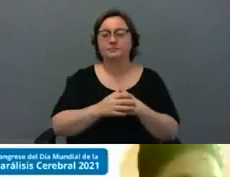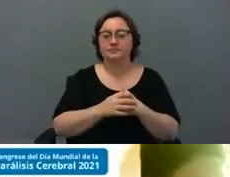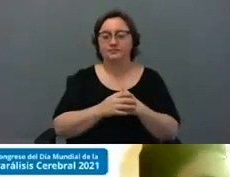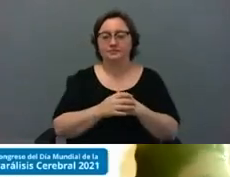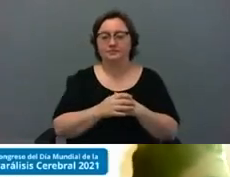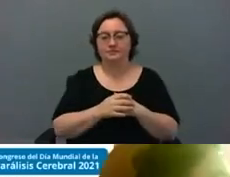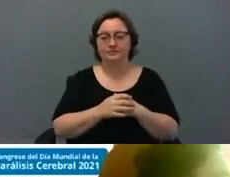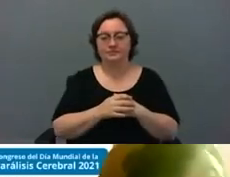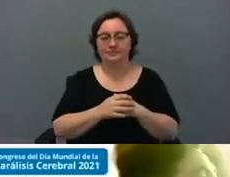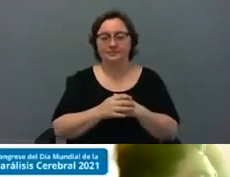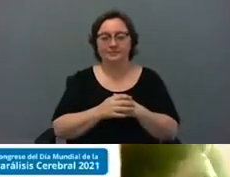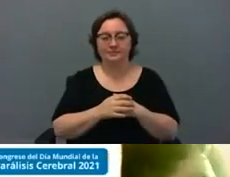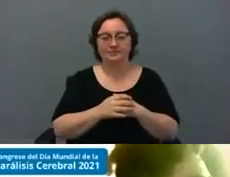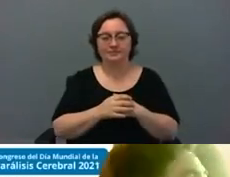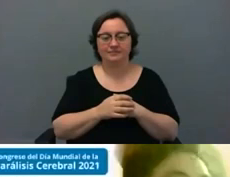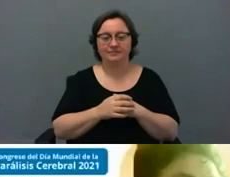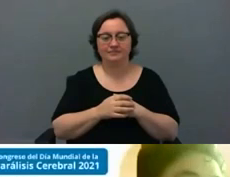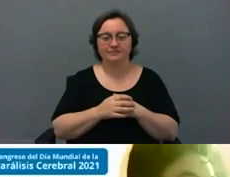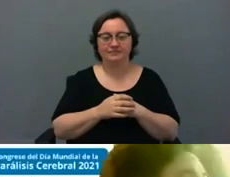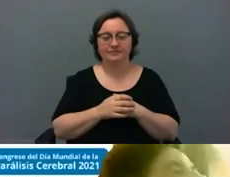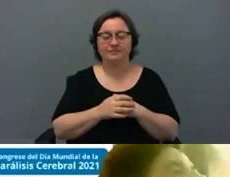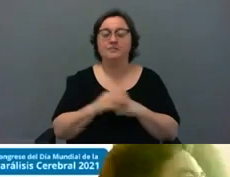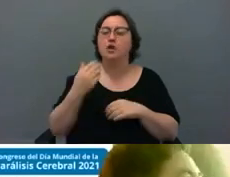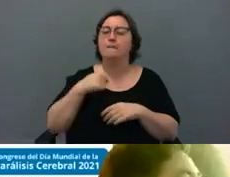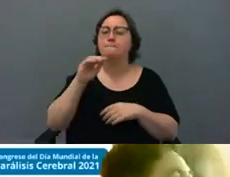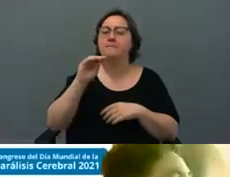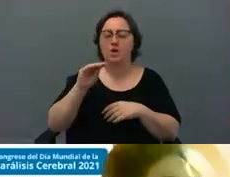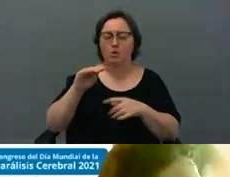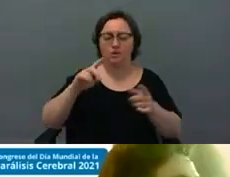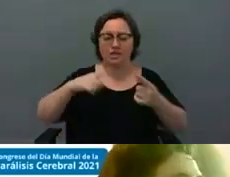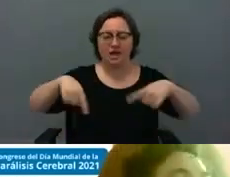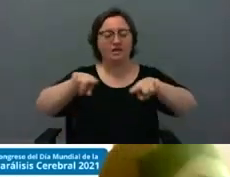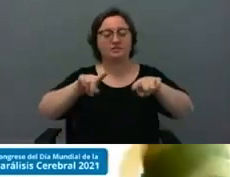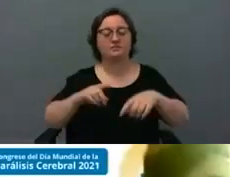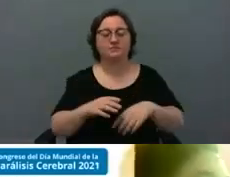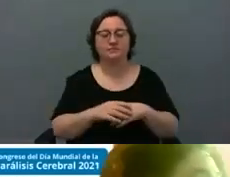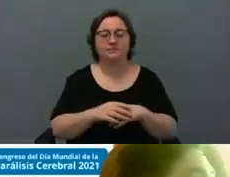oímos. Mi pregunta es, ¿cómo